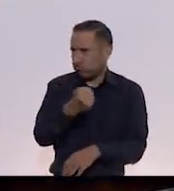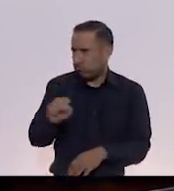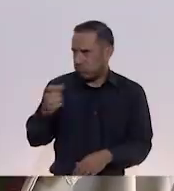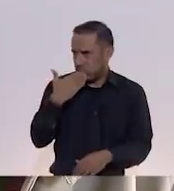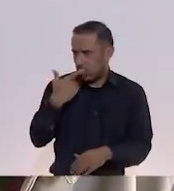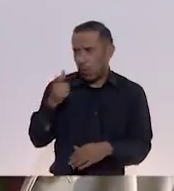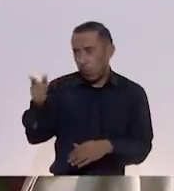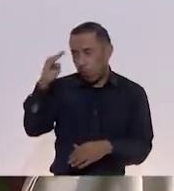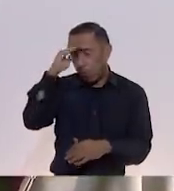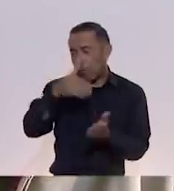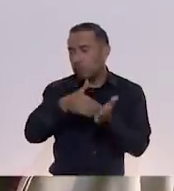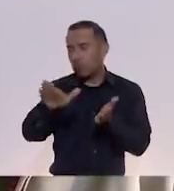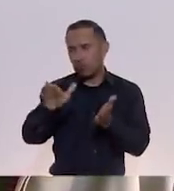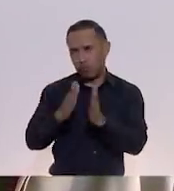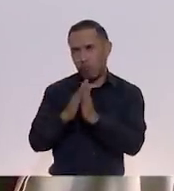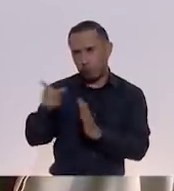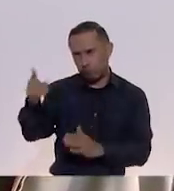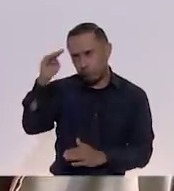decisión.